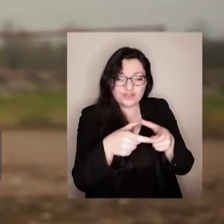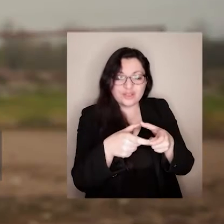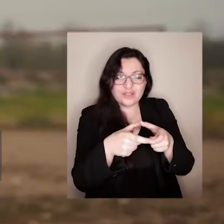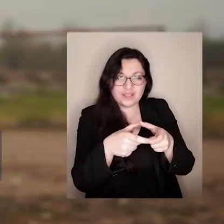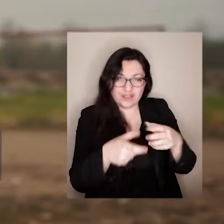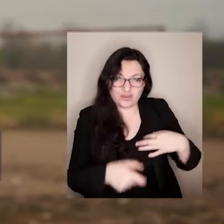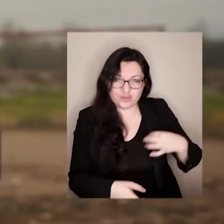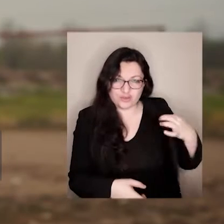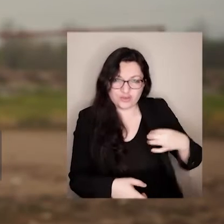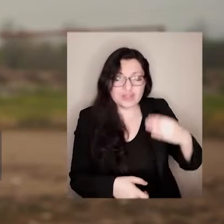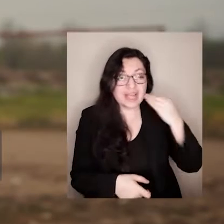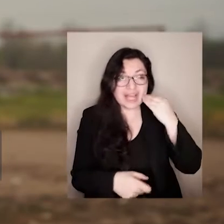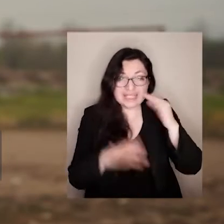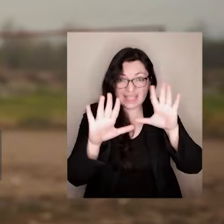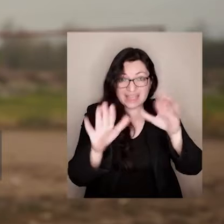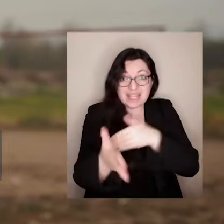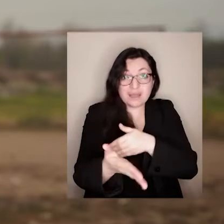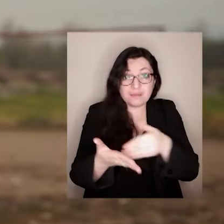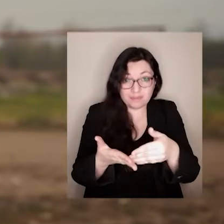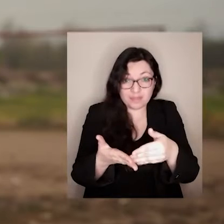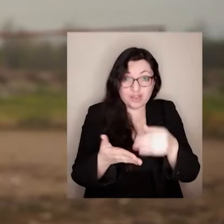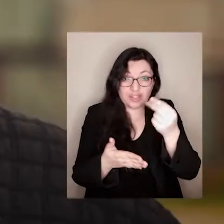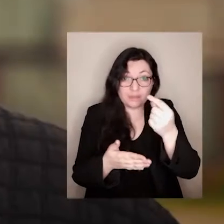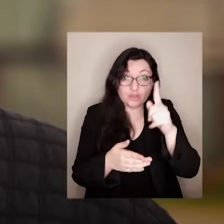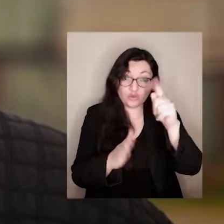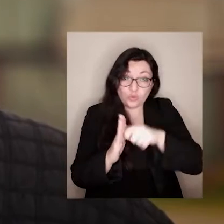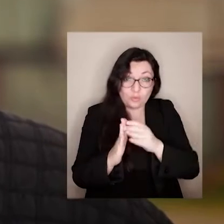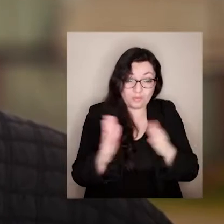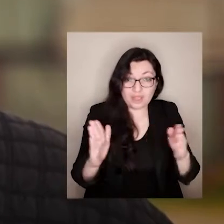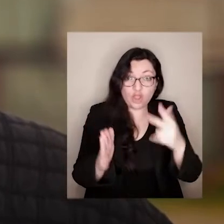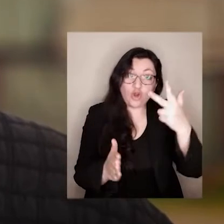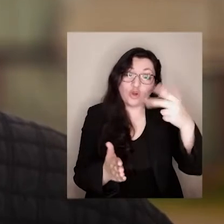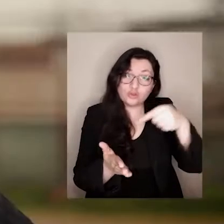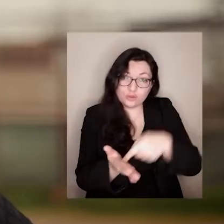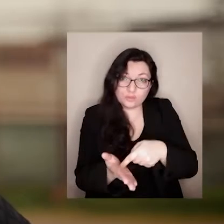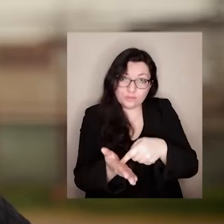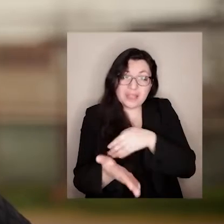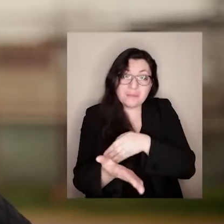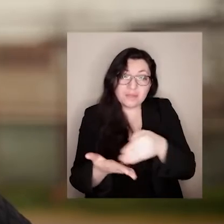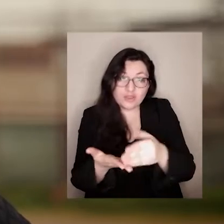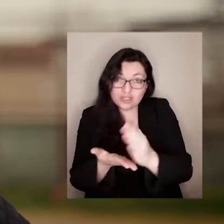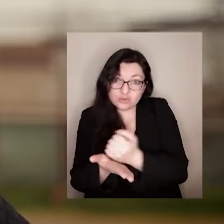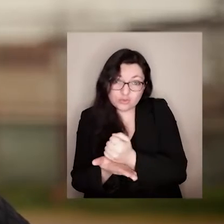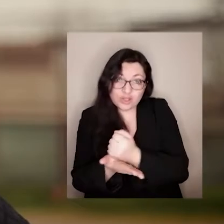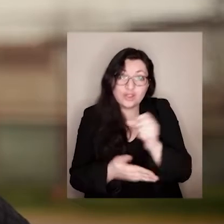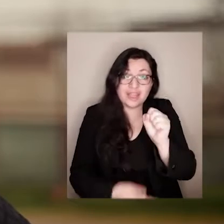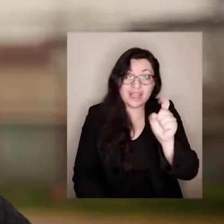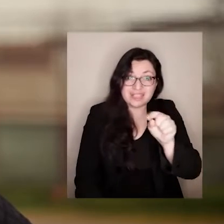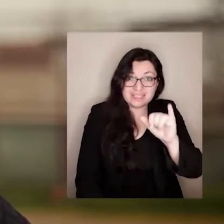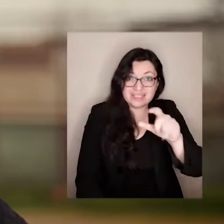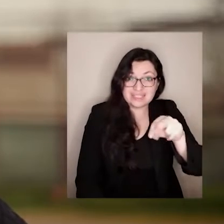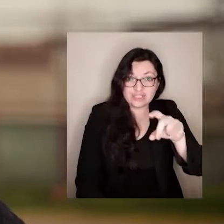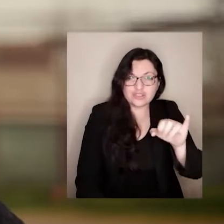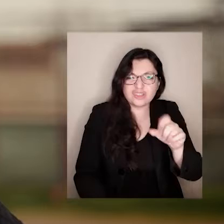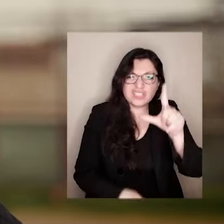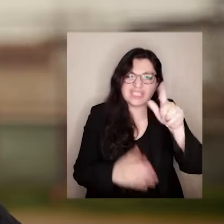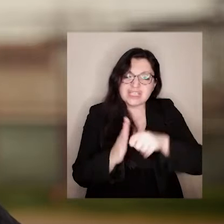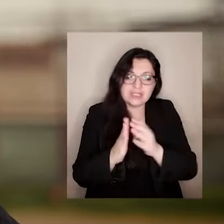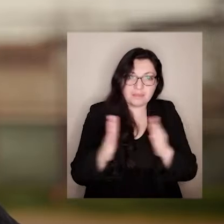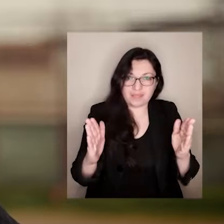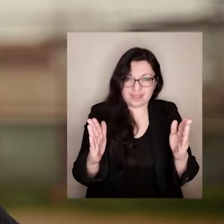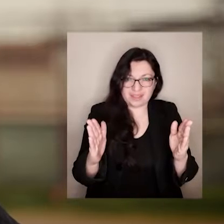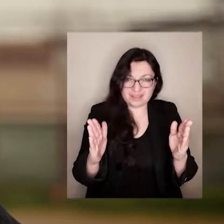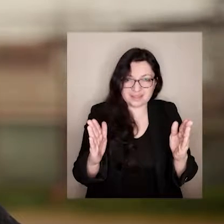Constituyente costará casi 10 millones de pesos al mes. ¿8.000 millones de pesos en dieta y asignaciones durante 7